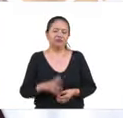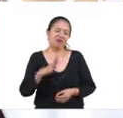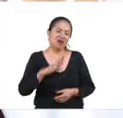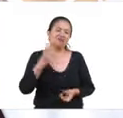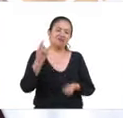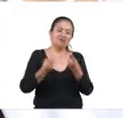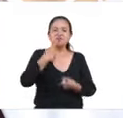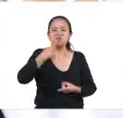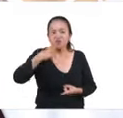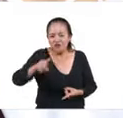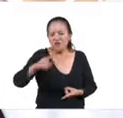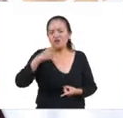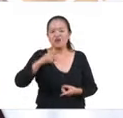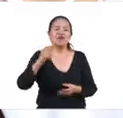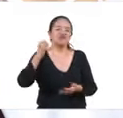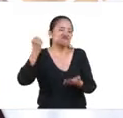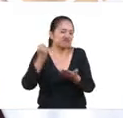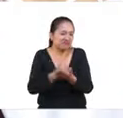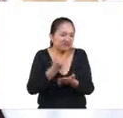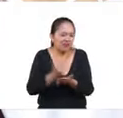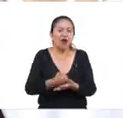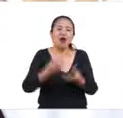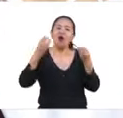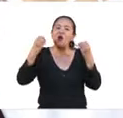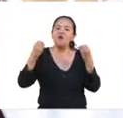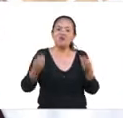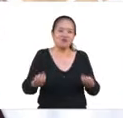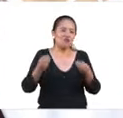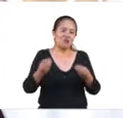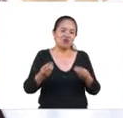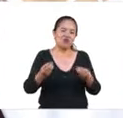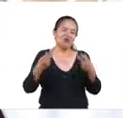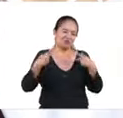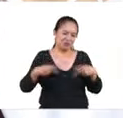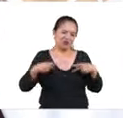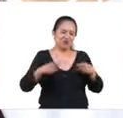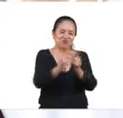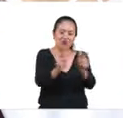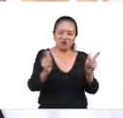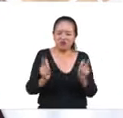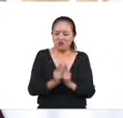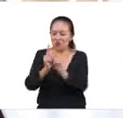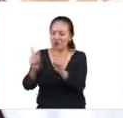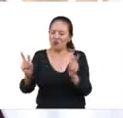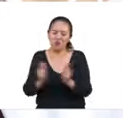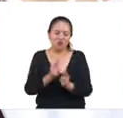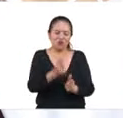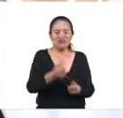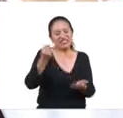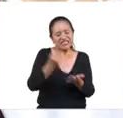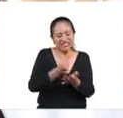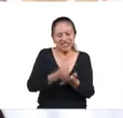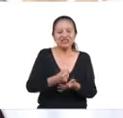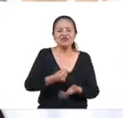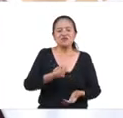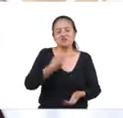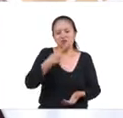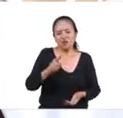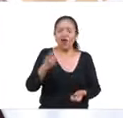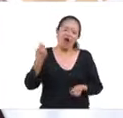demandas, exigencias que unen a muchos sectores de la sociedad. Hay otras en donde no estamos de